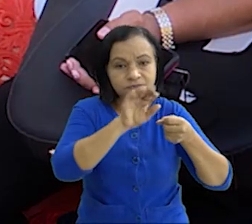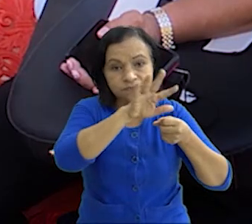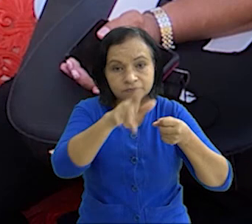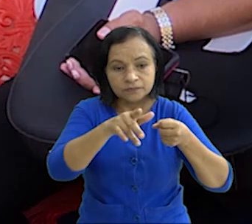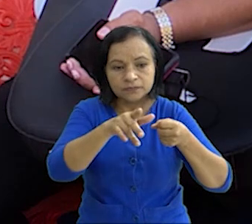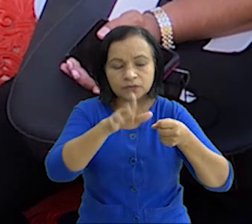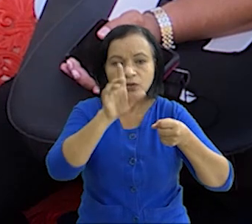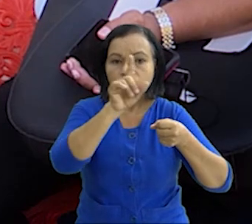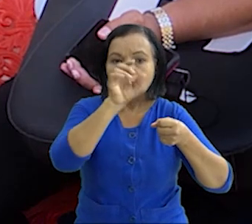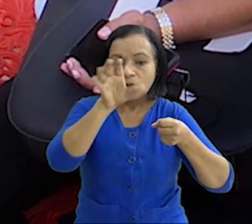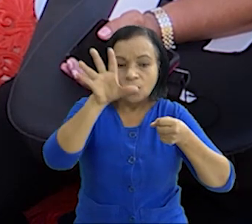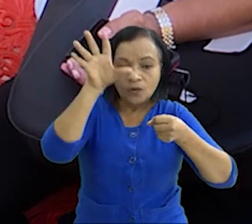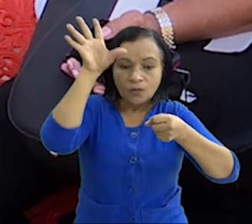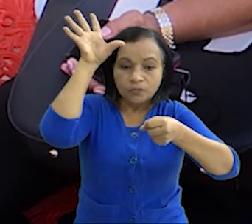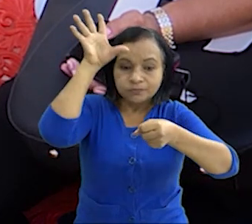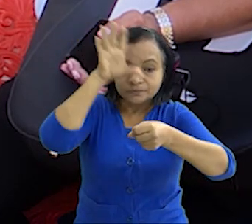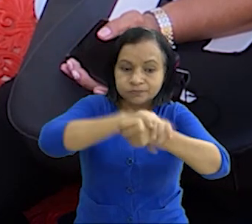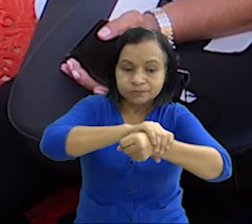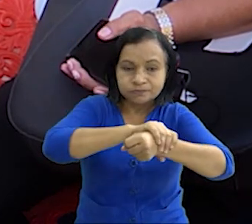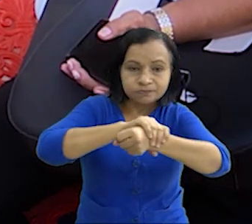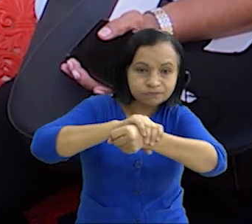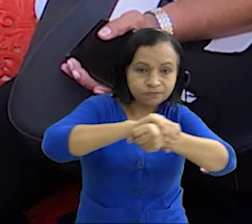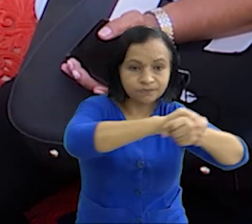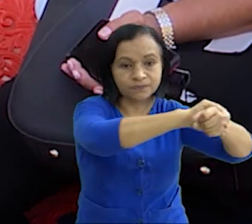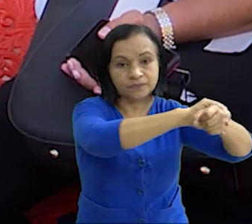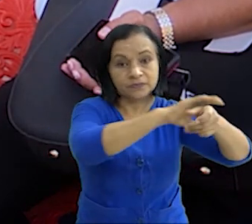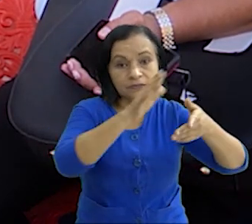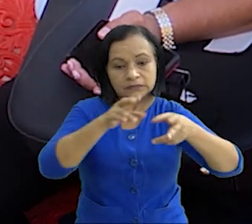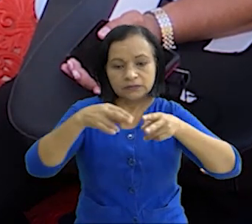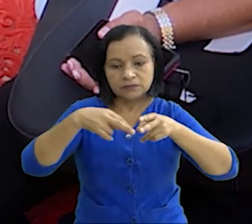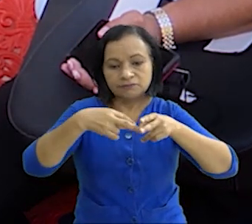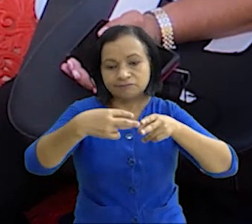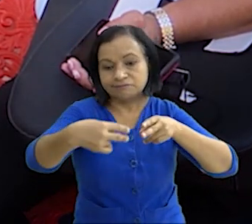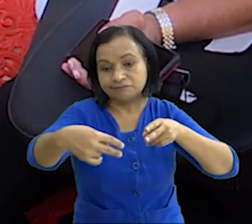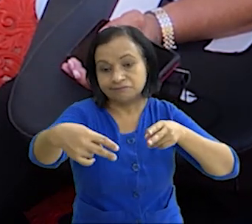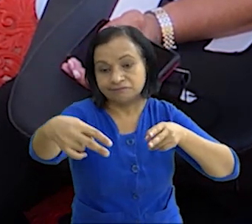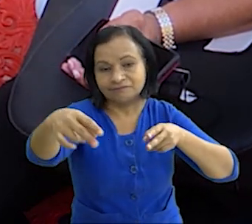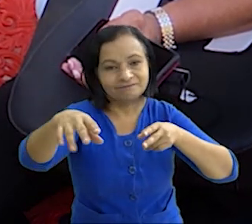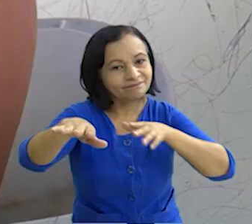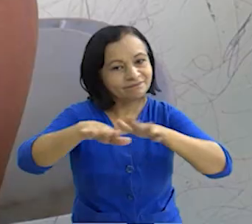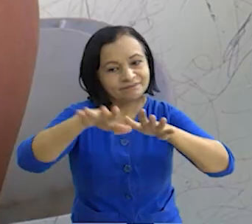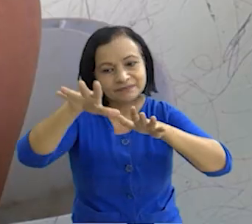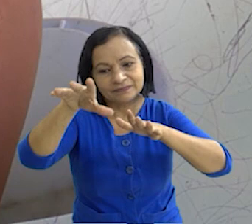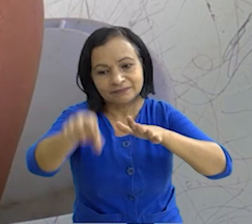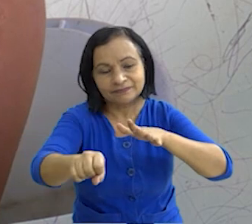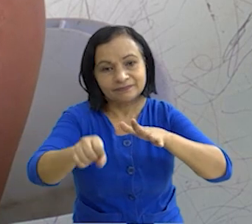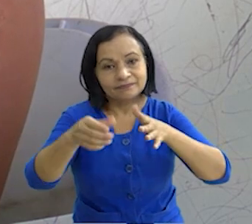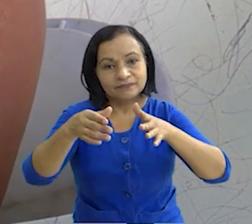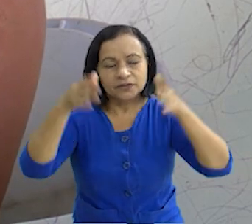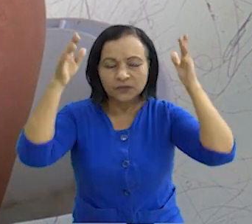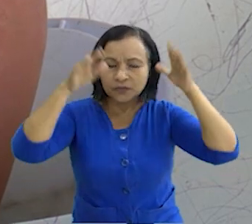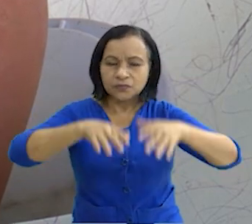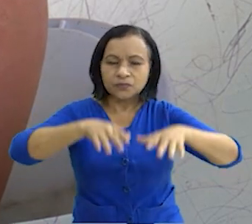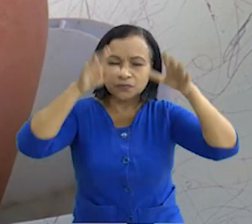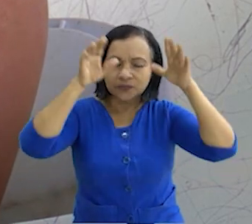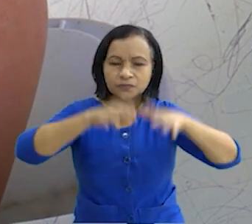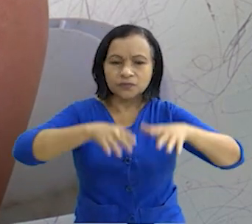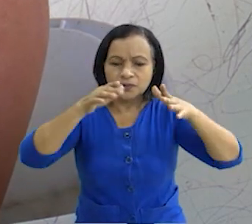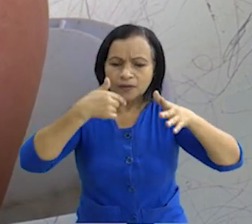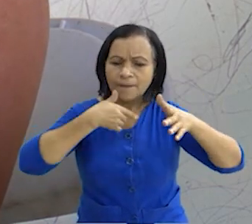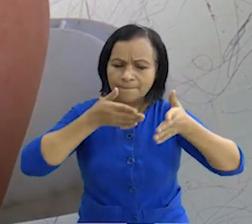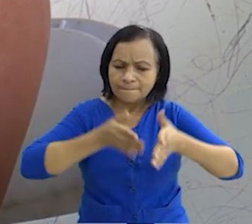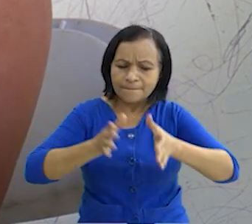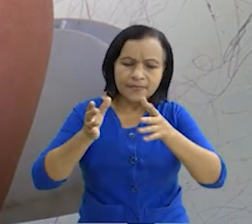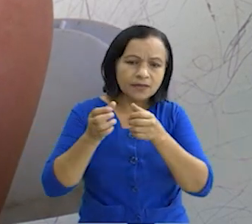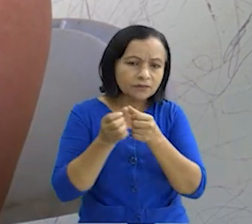Me zafó uno de las manos, de los brazos, porque me lo arrastró y de allí yo no lo pude agarrar. Cada que llovía yo sacaba a mi hijo.